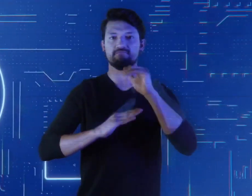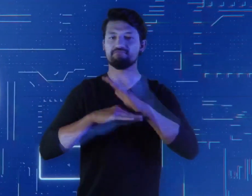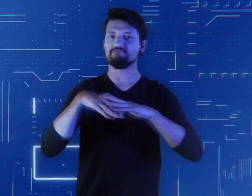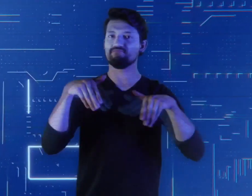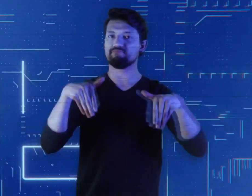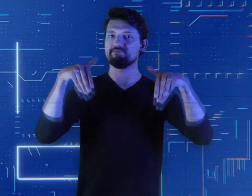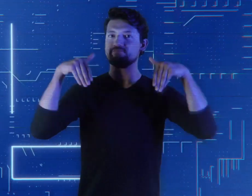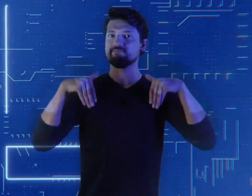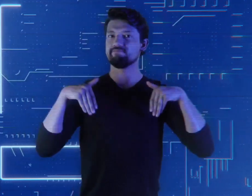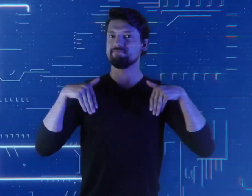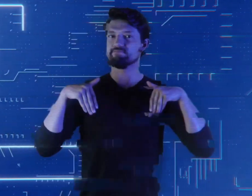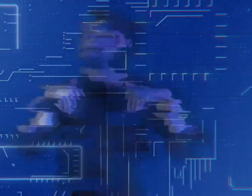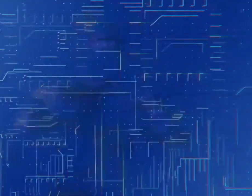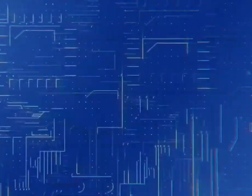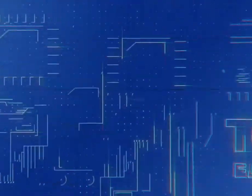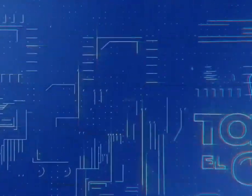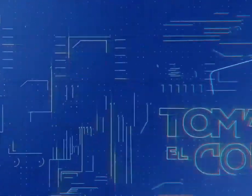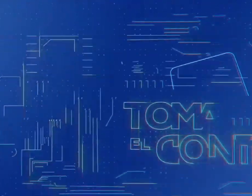Imparcialidad